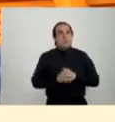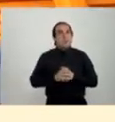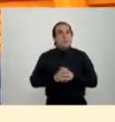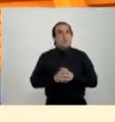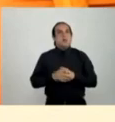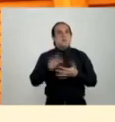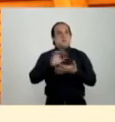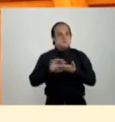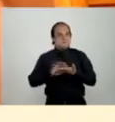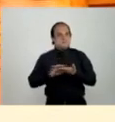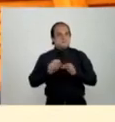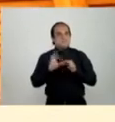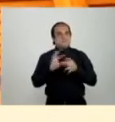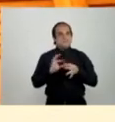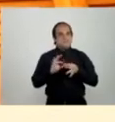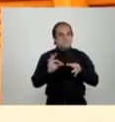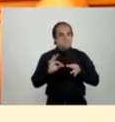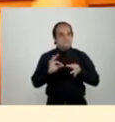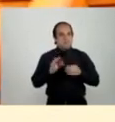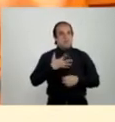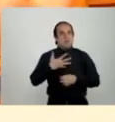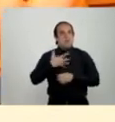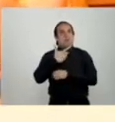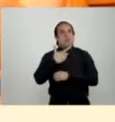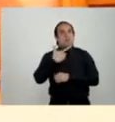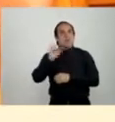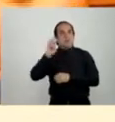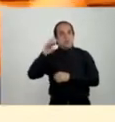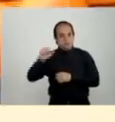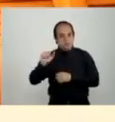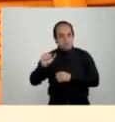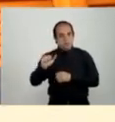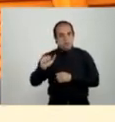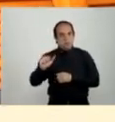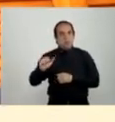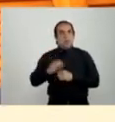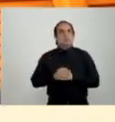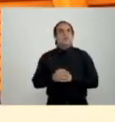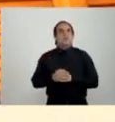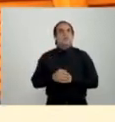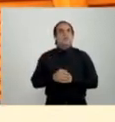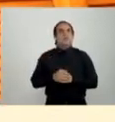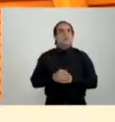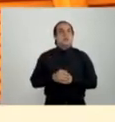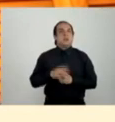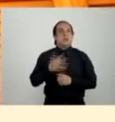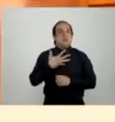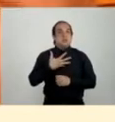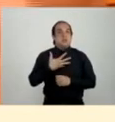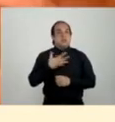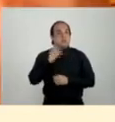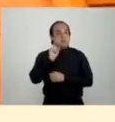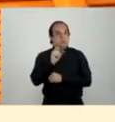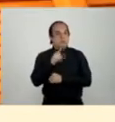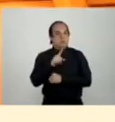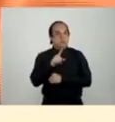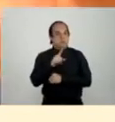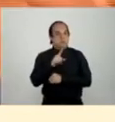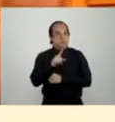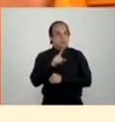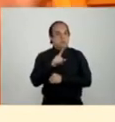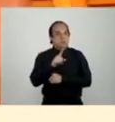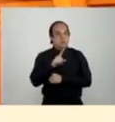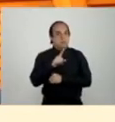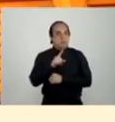andamos, Claro. está Gisbert Heaps, alemán, Sí, ¿no? claro. Estaba desde luego Jean-François